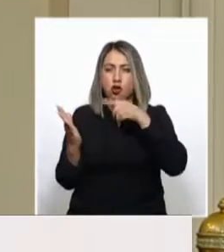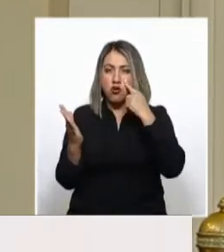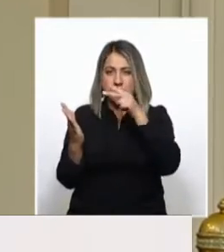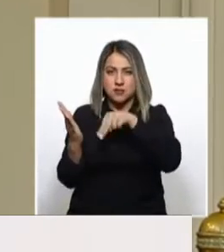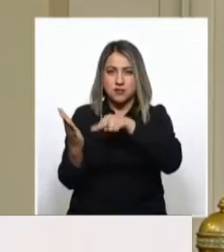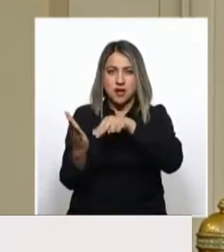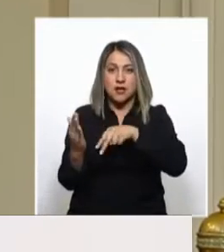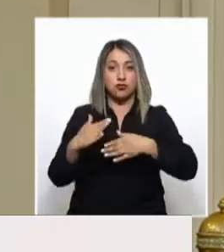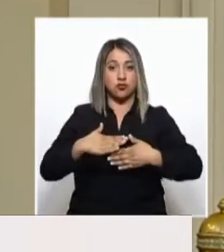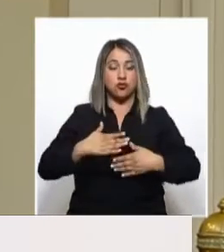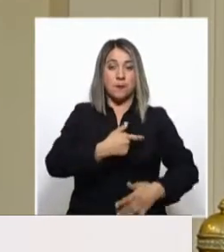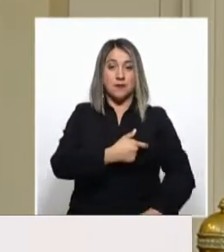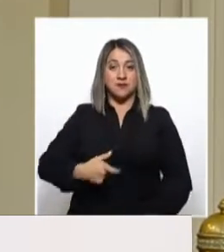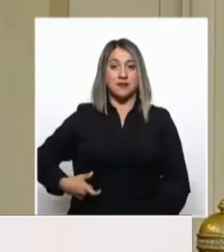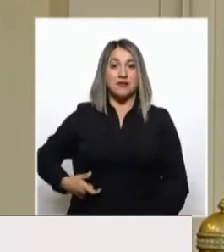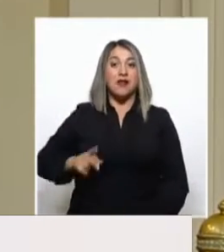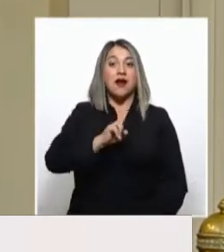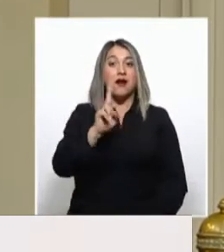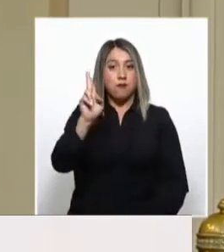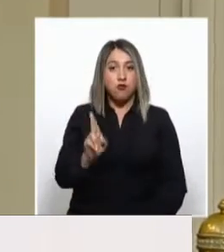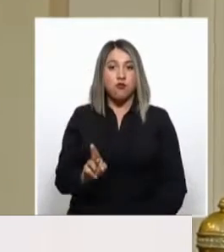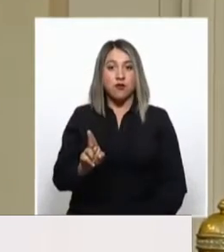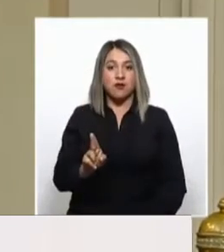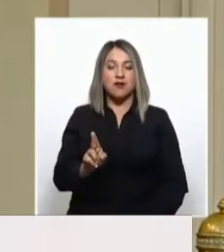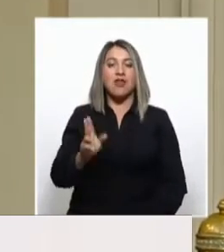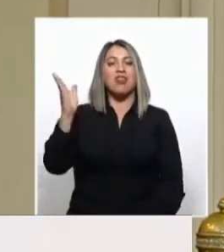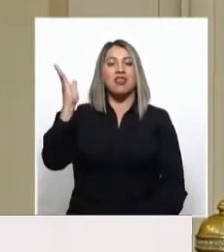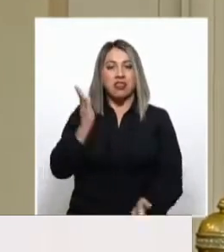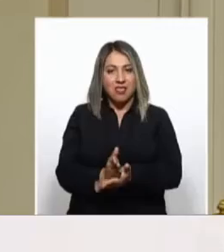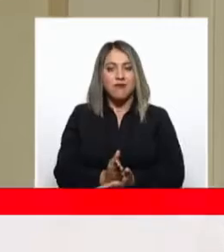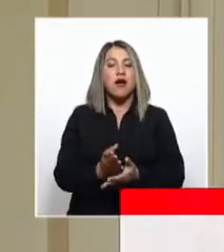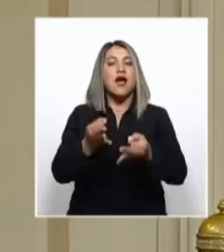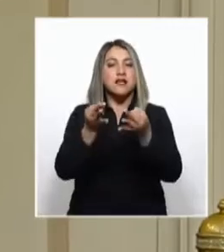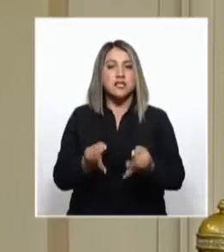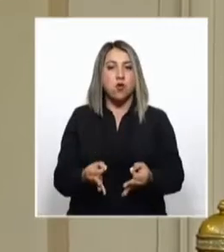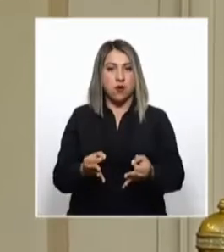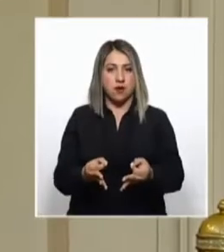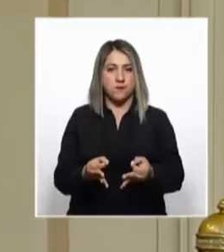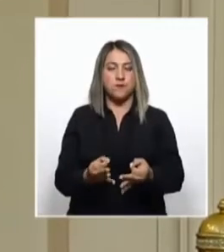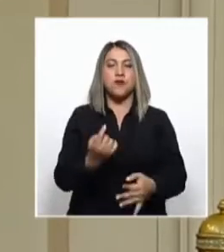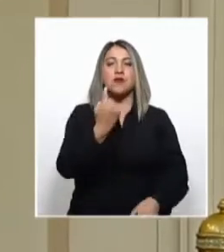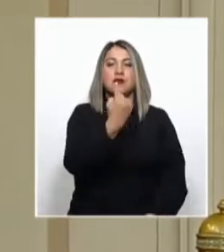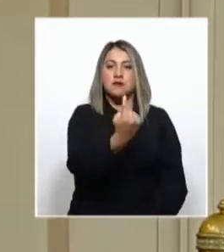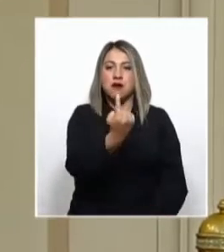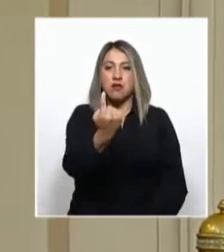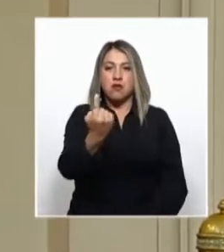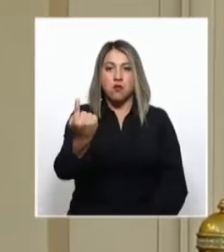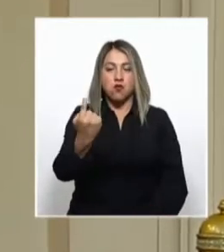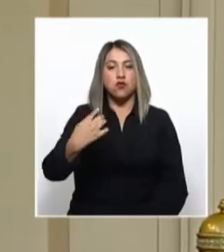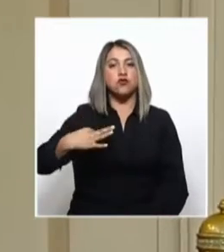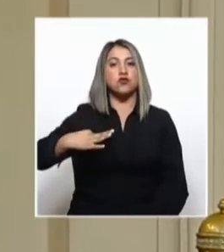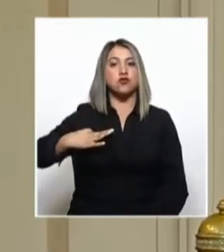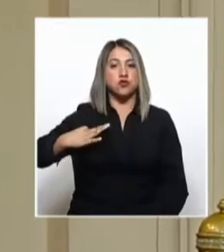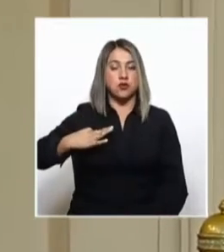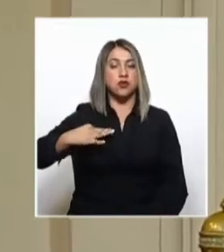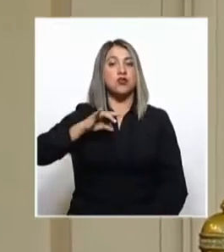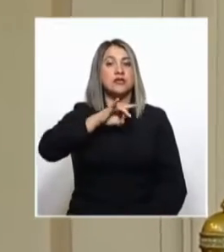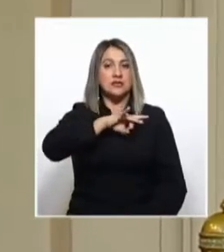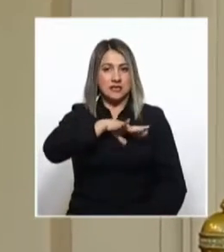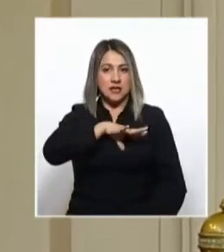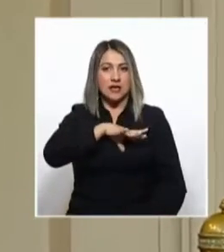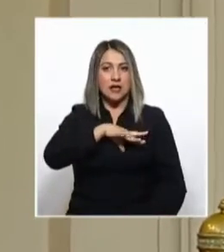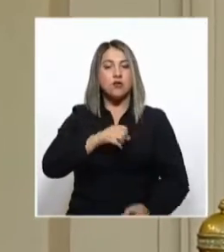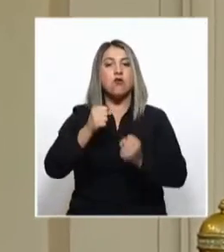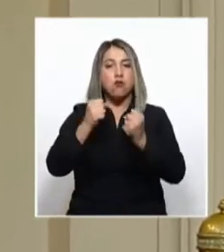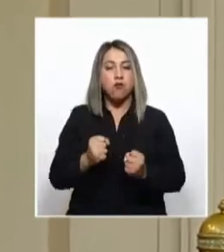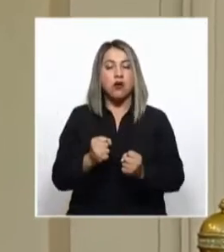de la República, tengo el deber de garantizar que cada uno de los ciudadanos de nuestro país podrá tomar